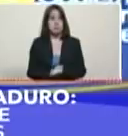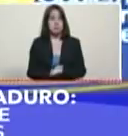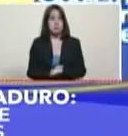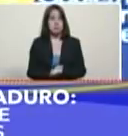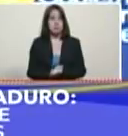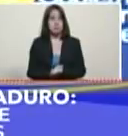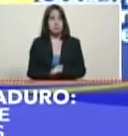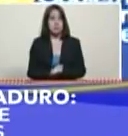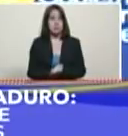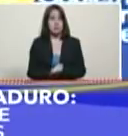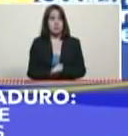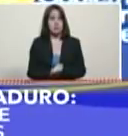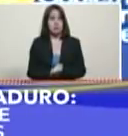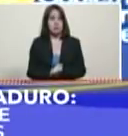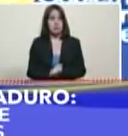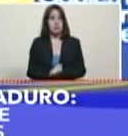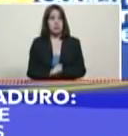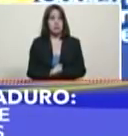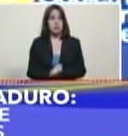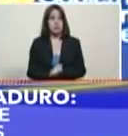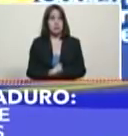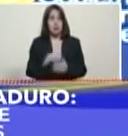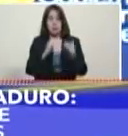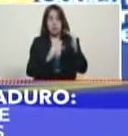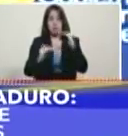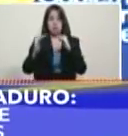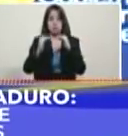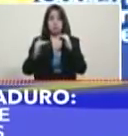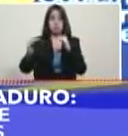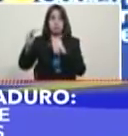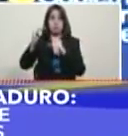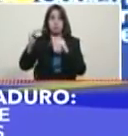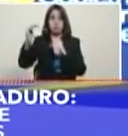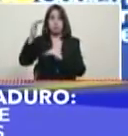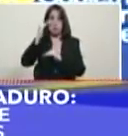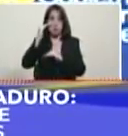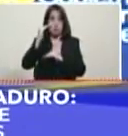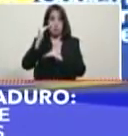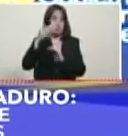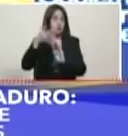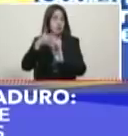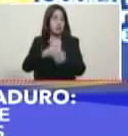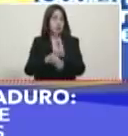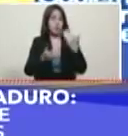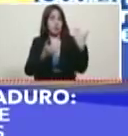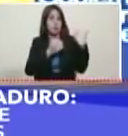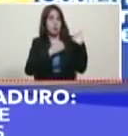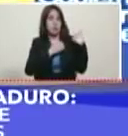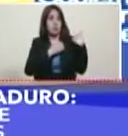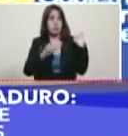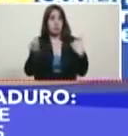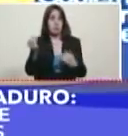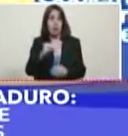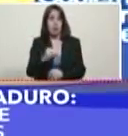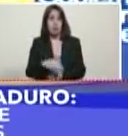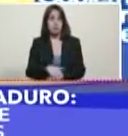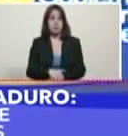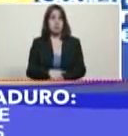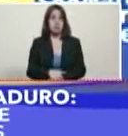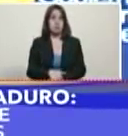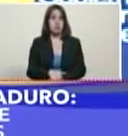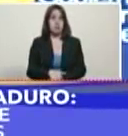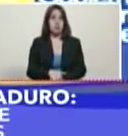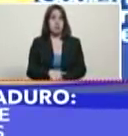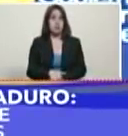máximo de conducción del Consejo Presidencial. Y esto no es una tarea más, ¿no?